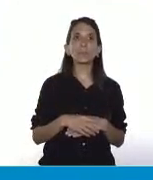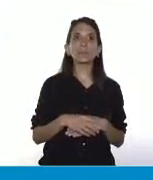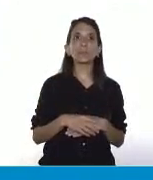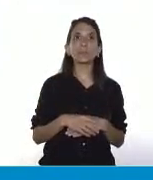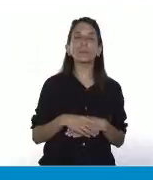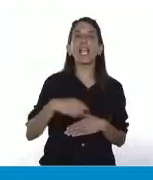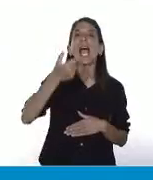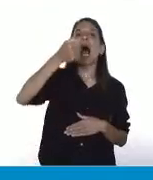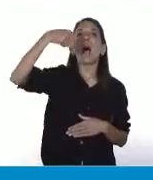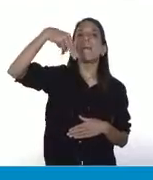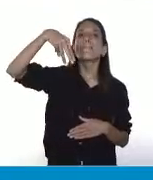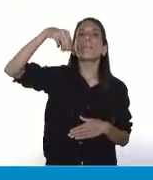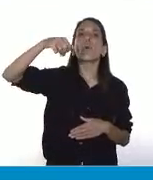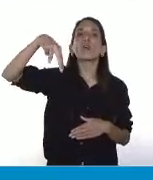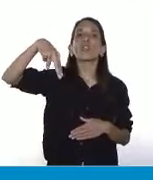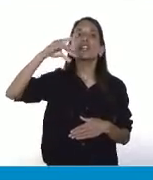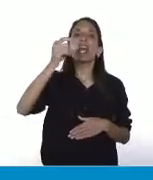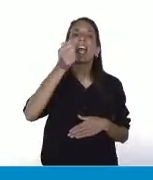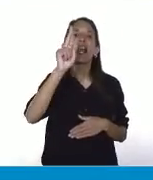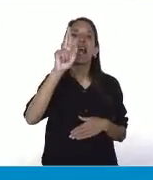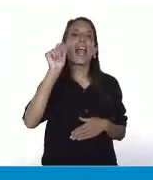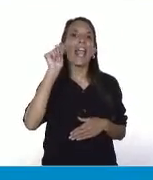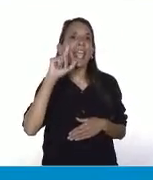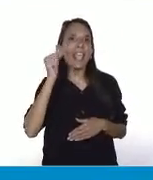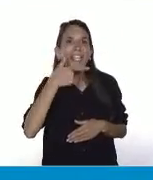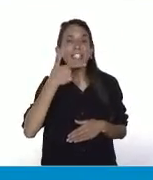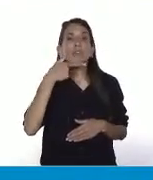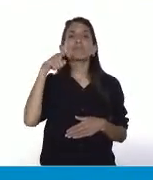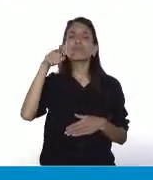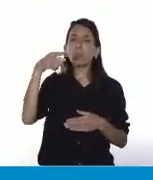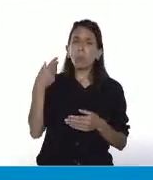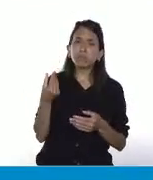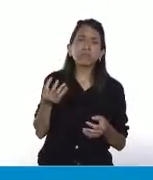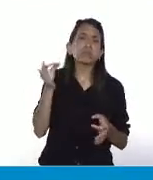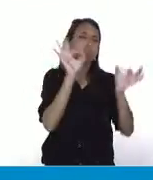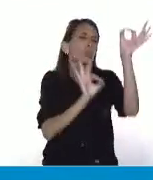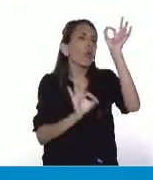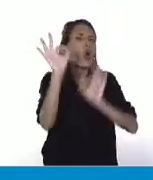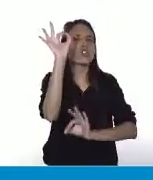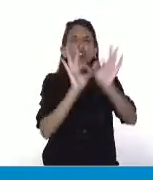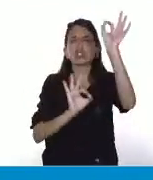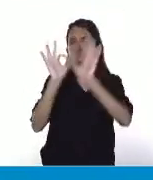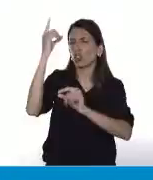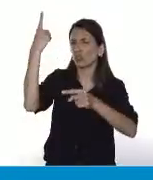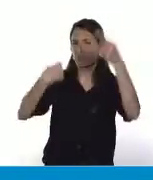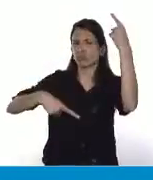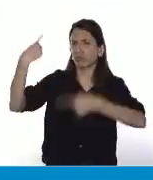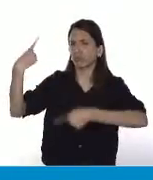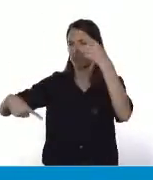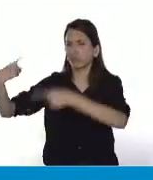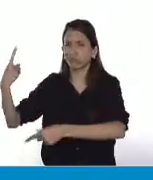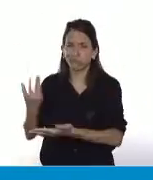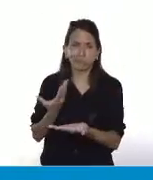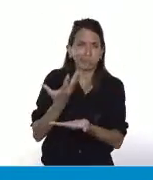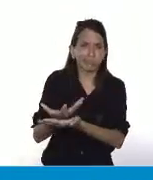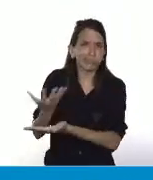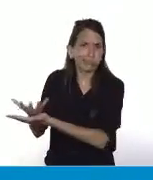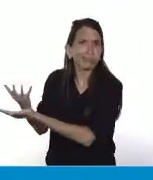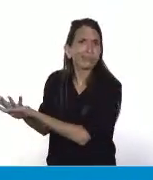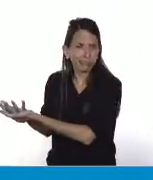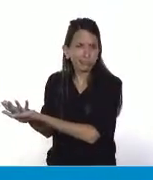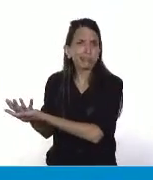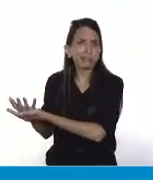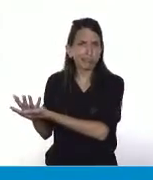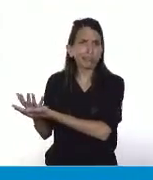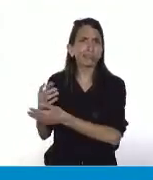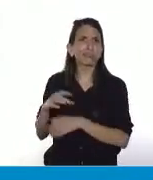Amondarain, Bardón, Alan, fueron presentando distintos proyectos. Creo que es el momento que le demos a través